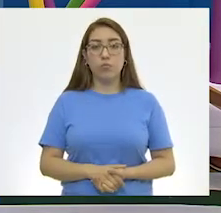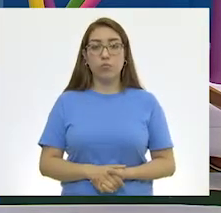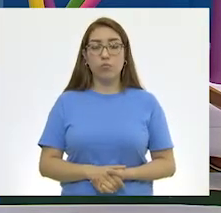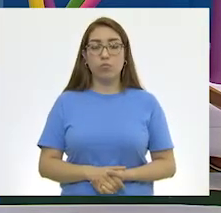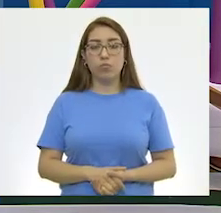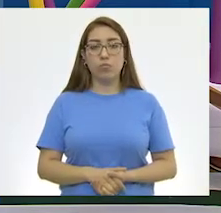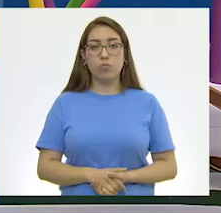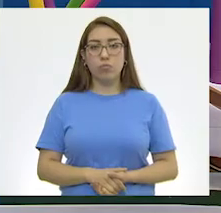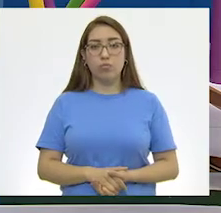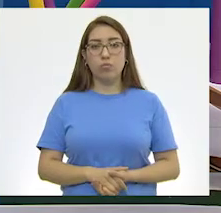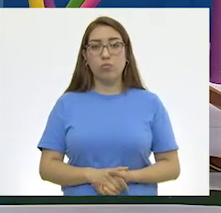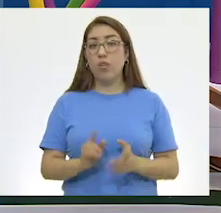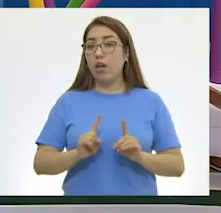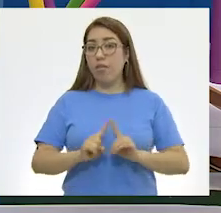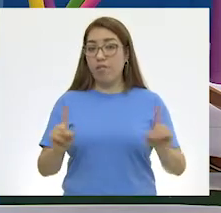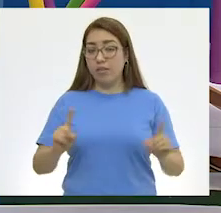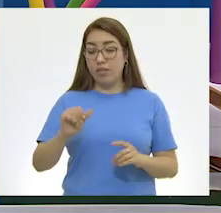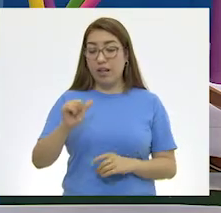la asexual no.